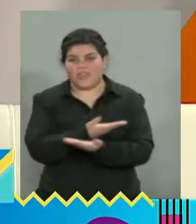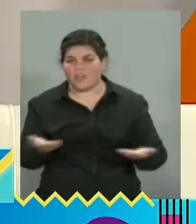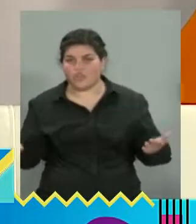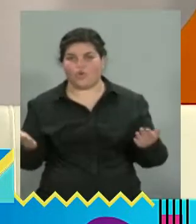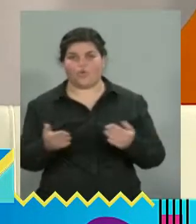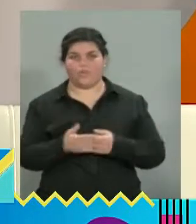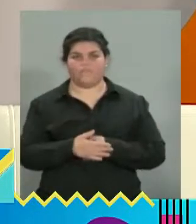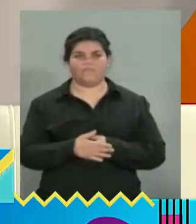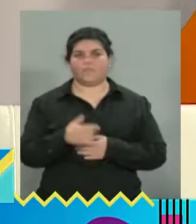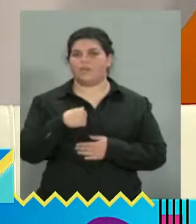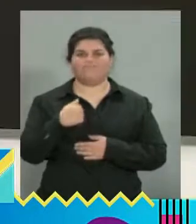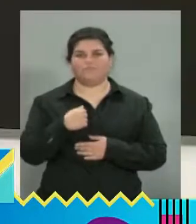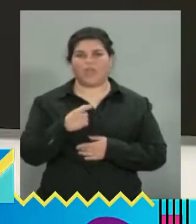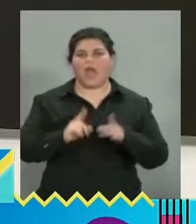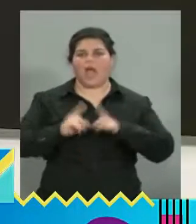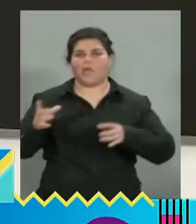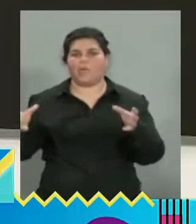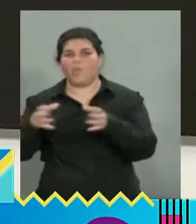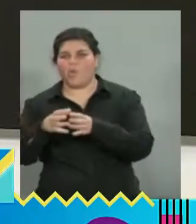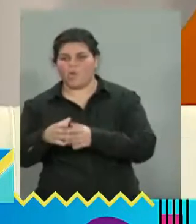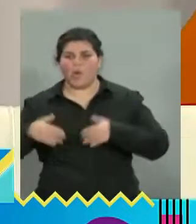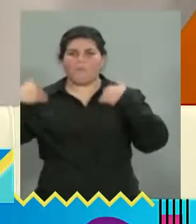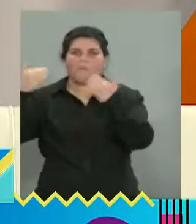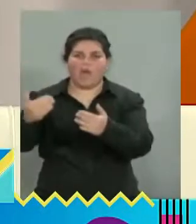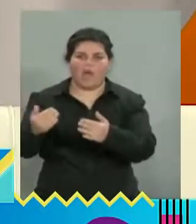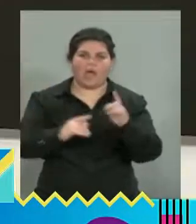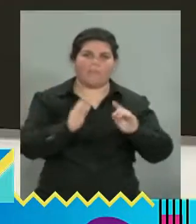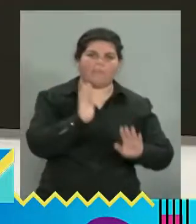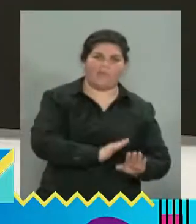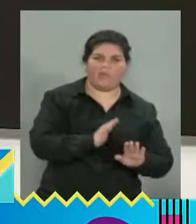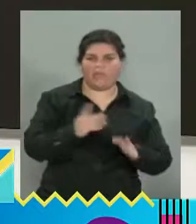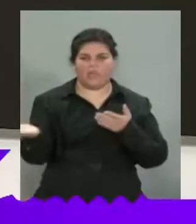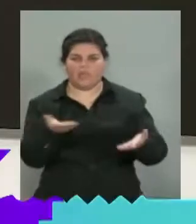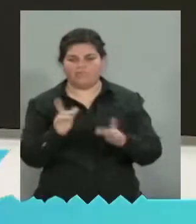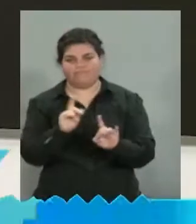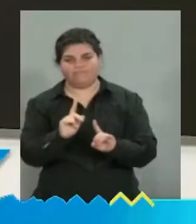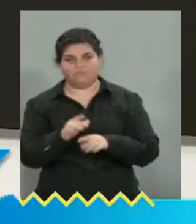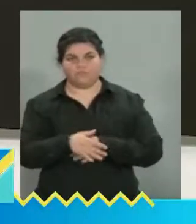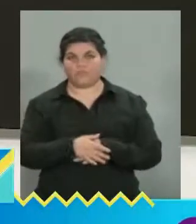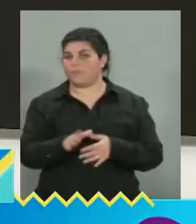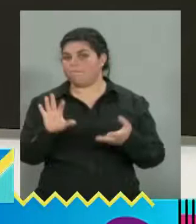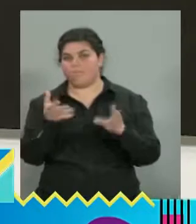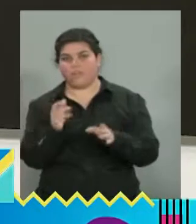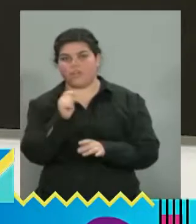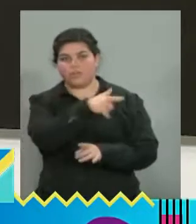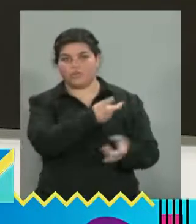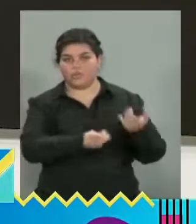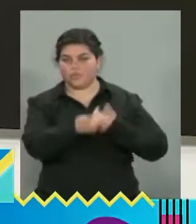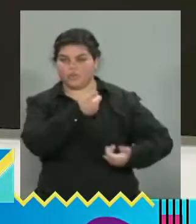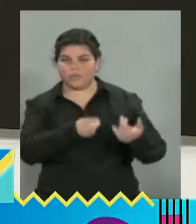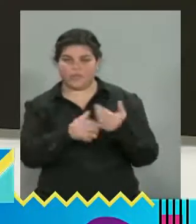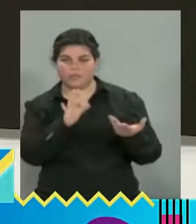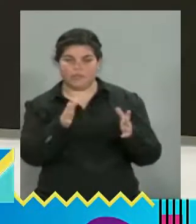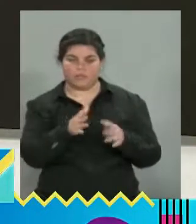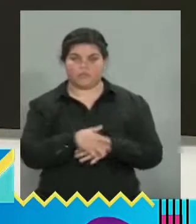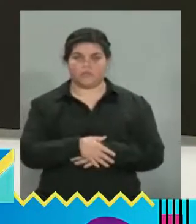animo a decir que haya un sector de la población más progresista que el otro, digamos. No, lo tomamos en función de más o menos lo que sea y que a veces siempre nos tomamos con